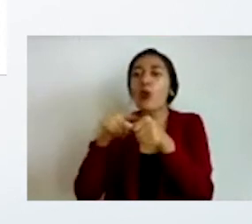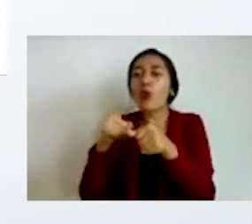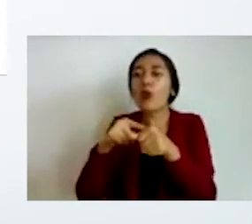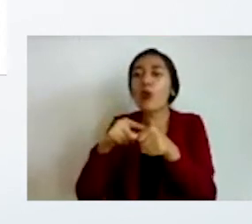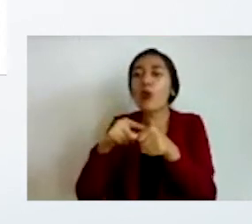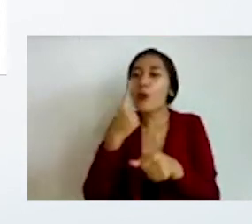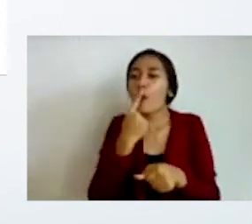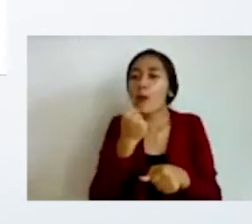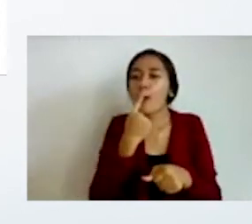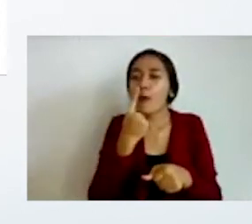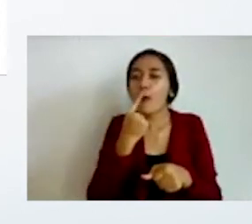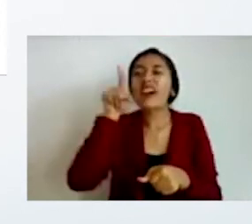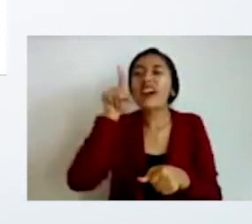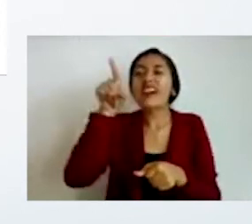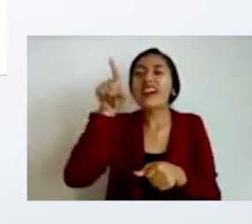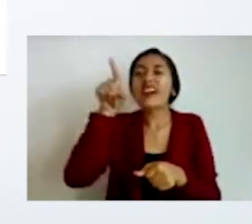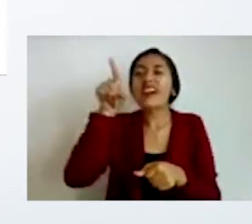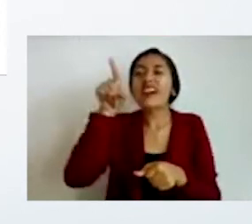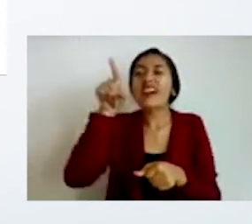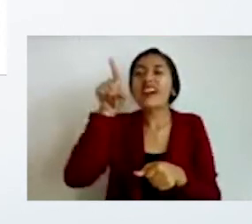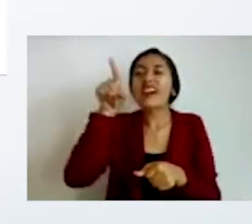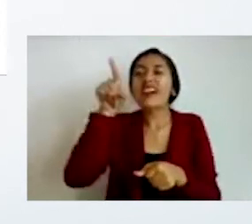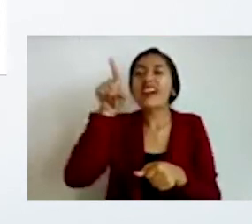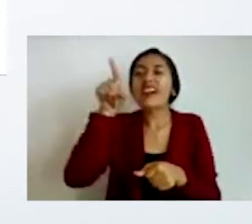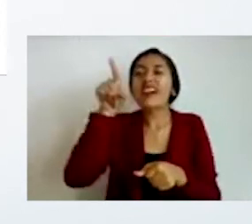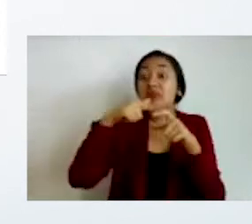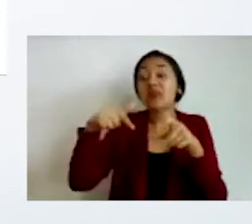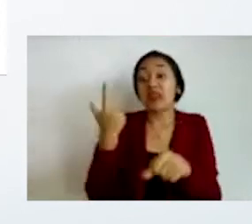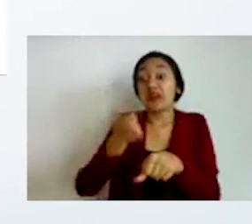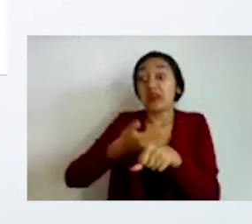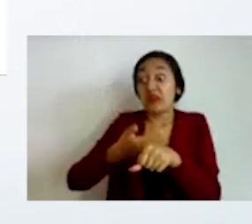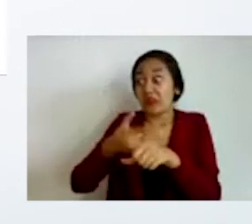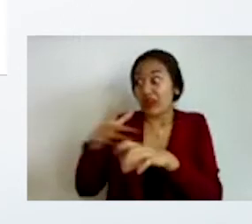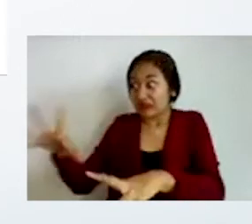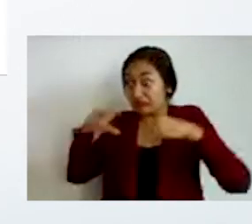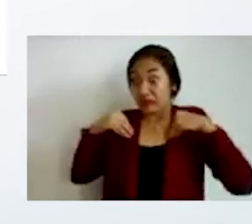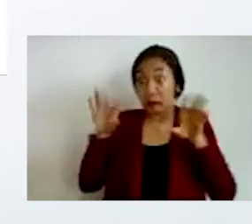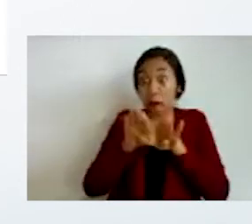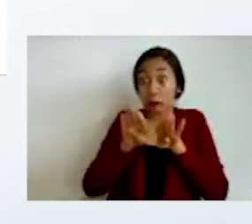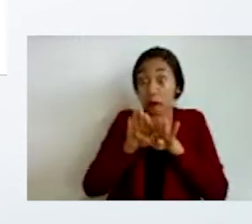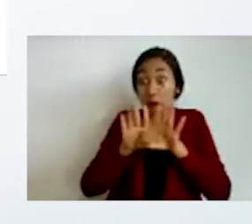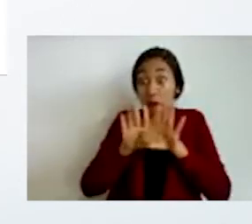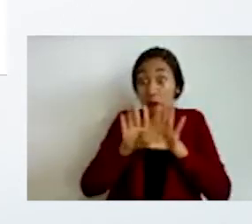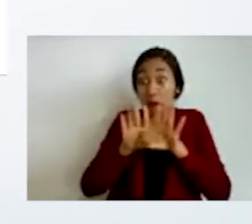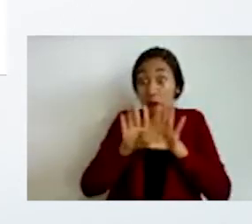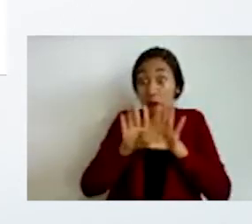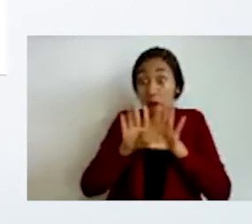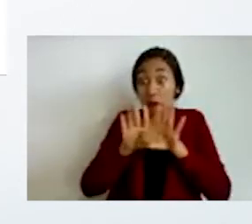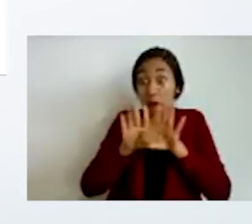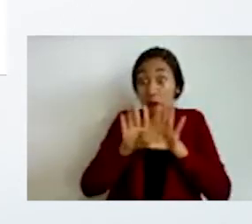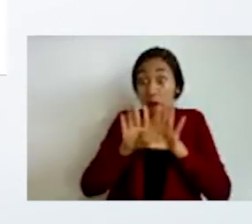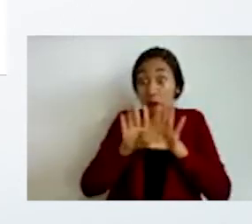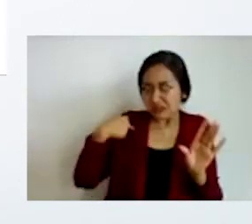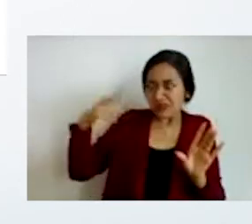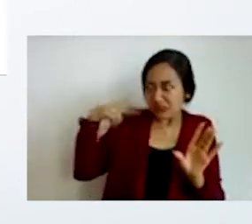personas habían enfermado sin saber cómo. No se podría atribuir a un viaje porque no habían viajado, no se